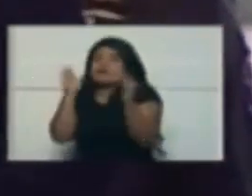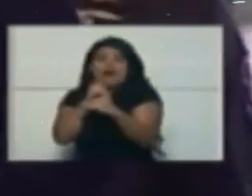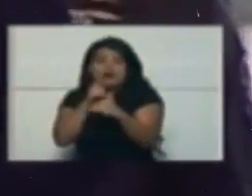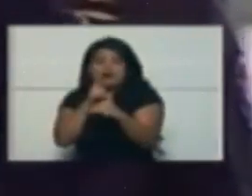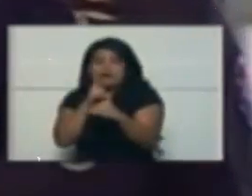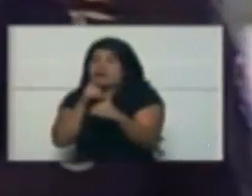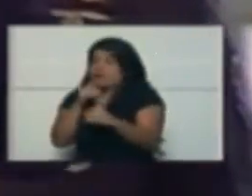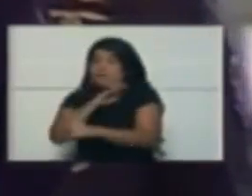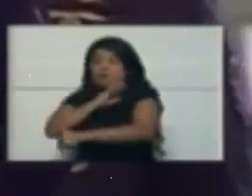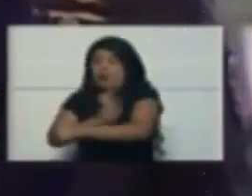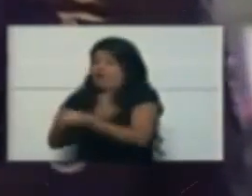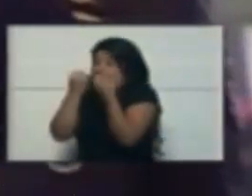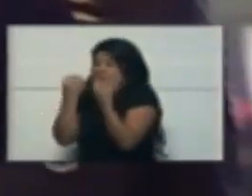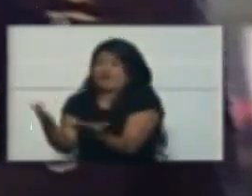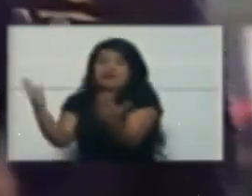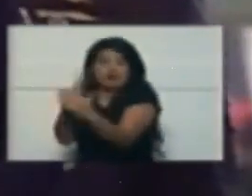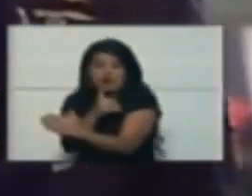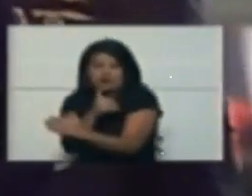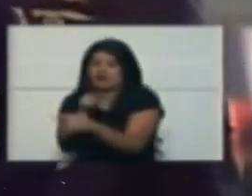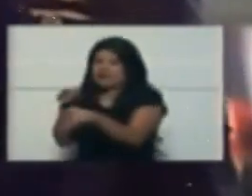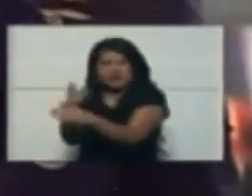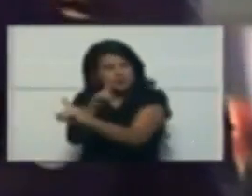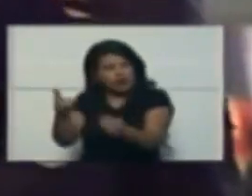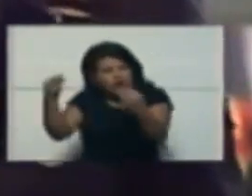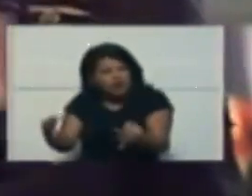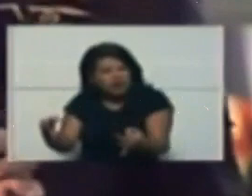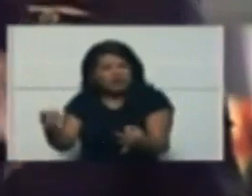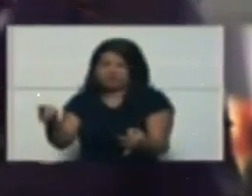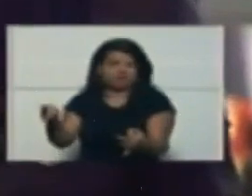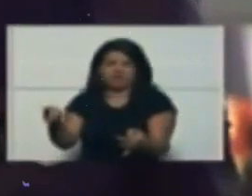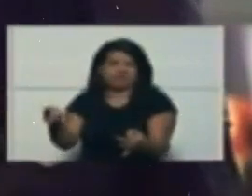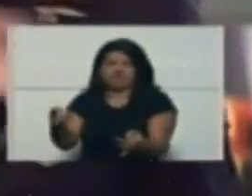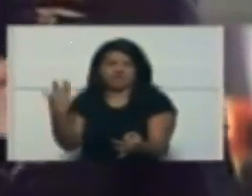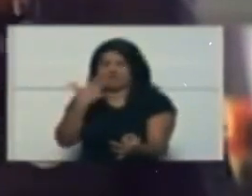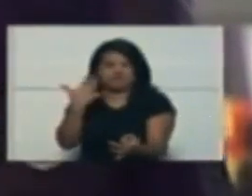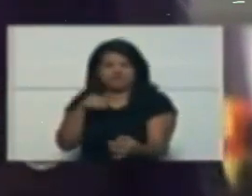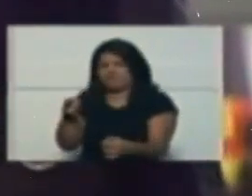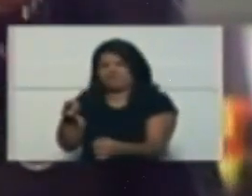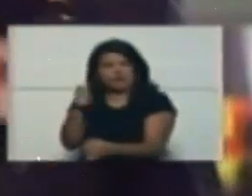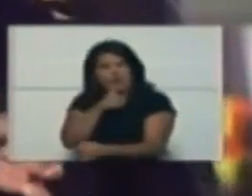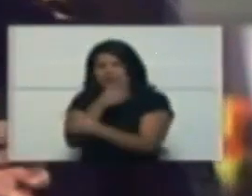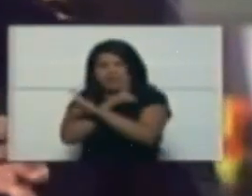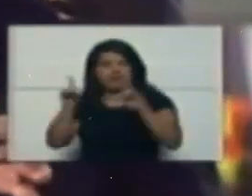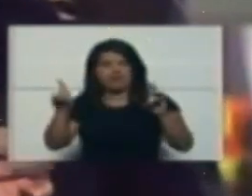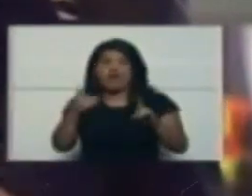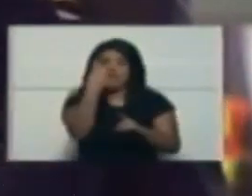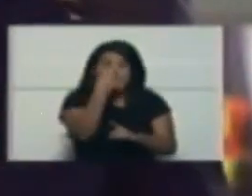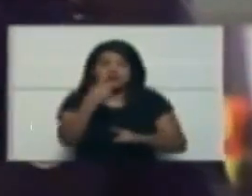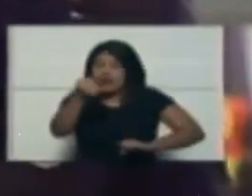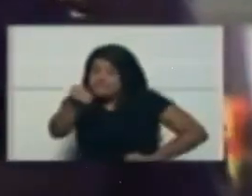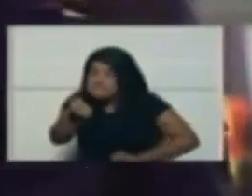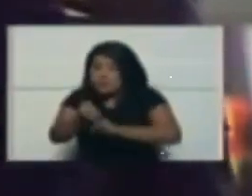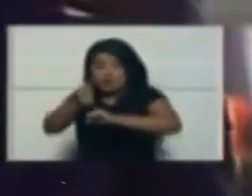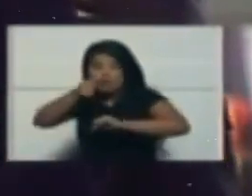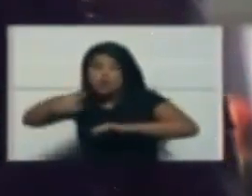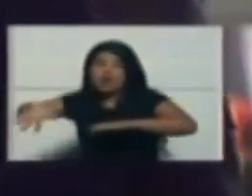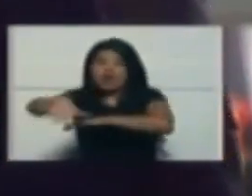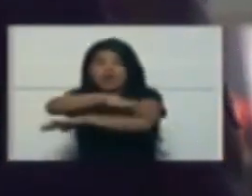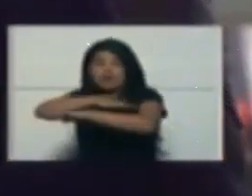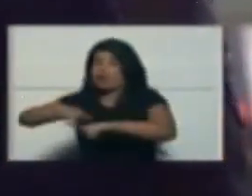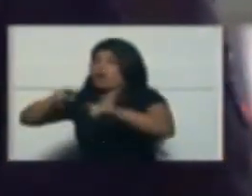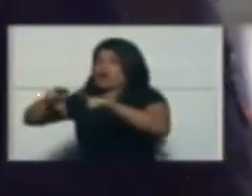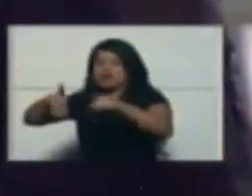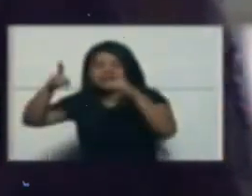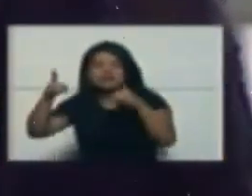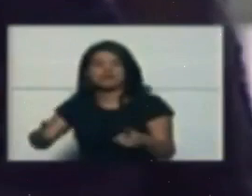democracia, pues tenemos nosotros que continuar fortaleciendo el poder popular, que es la esencia de